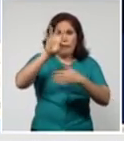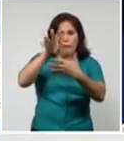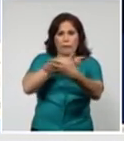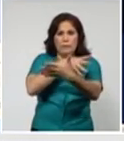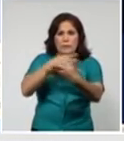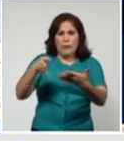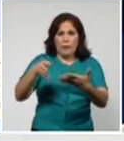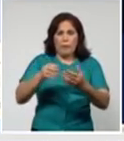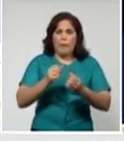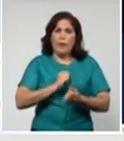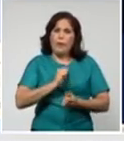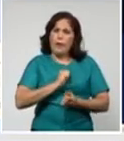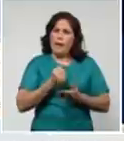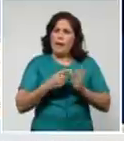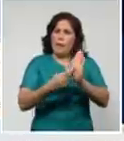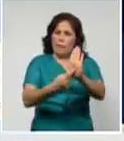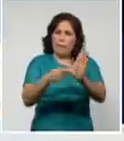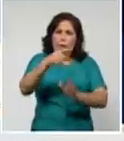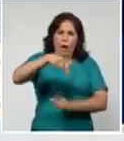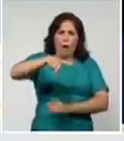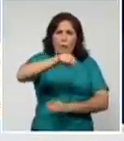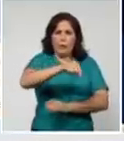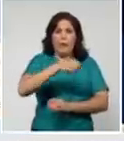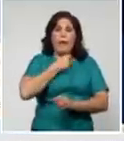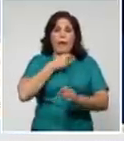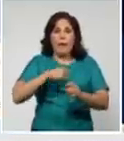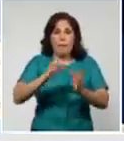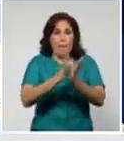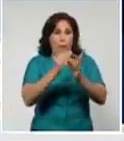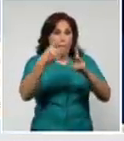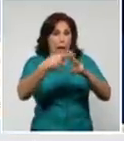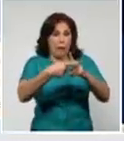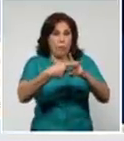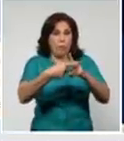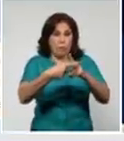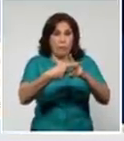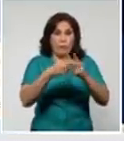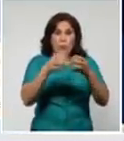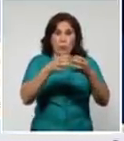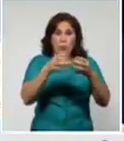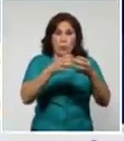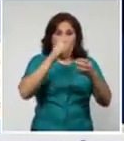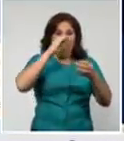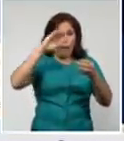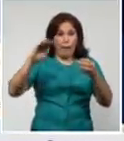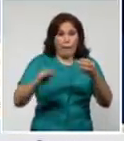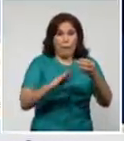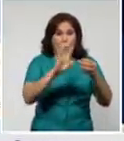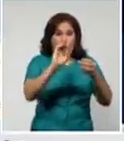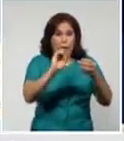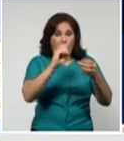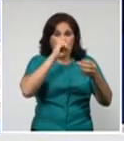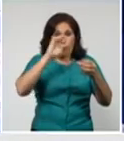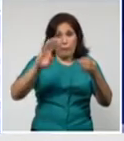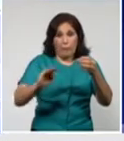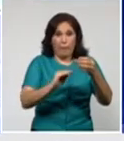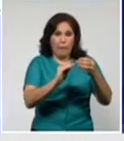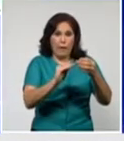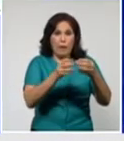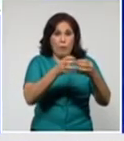ver? Que digamos, en mayo, en el grupo de menores de 40 años, era